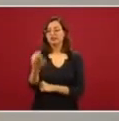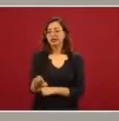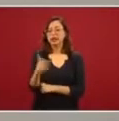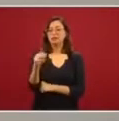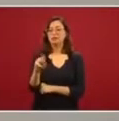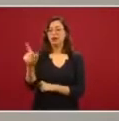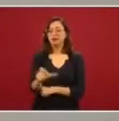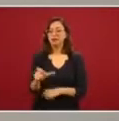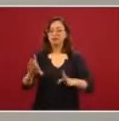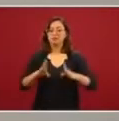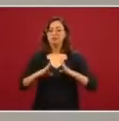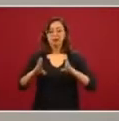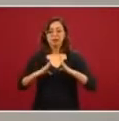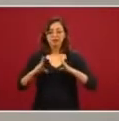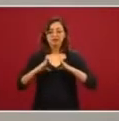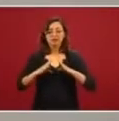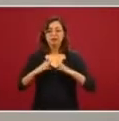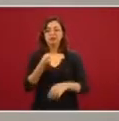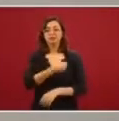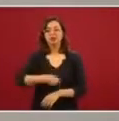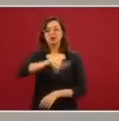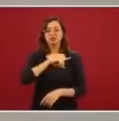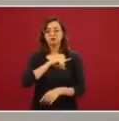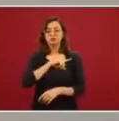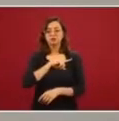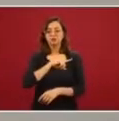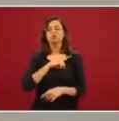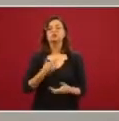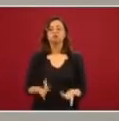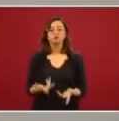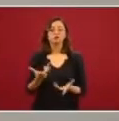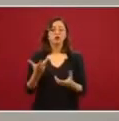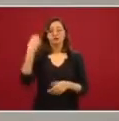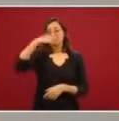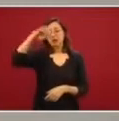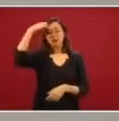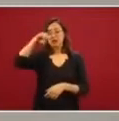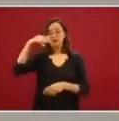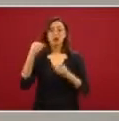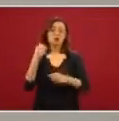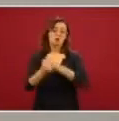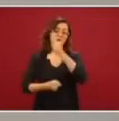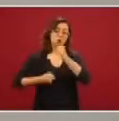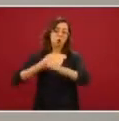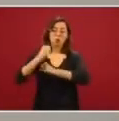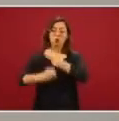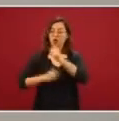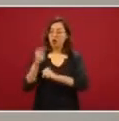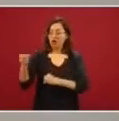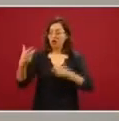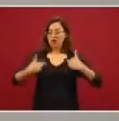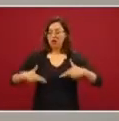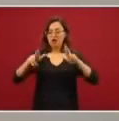servicios militares de salud y esa experiencia de mexico de muchos años y es lo que aludía el representante